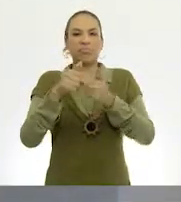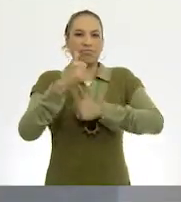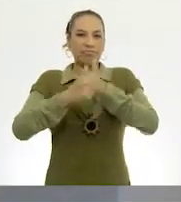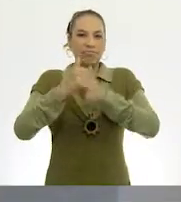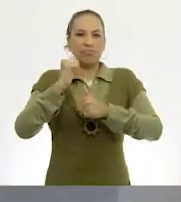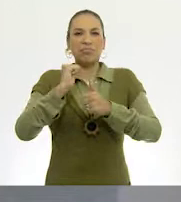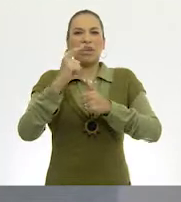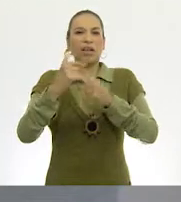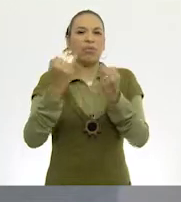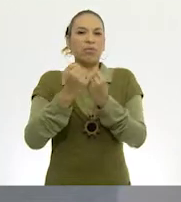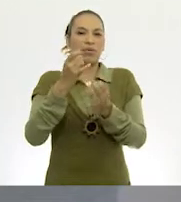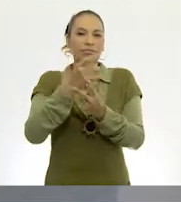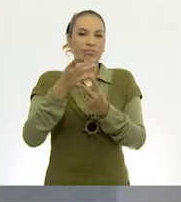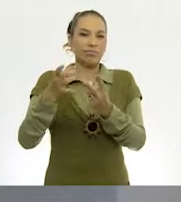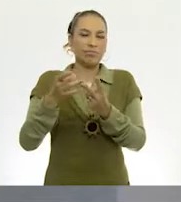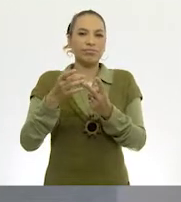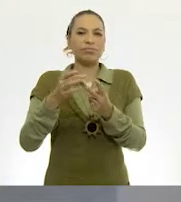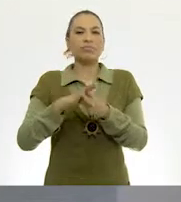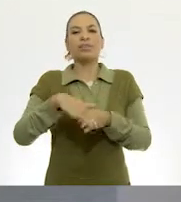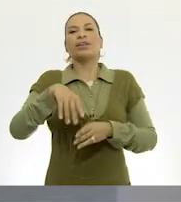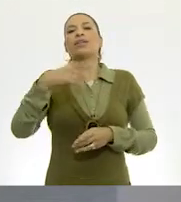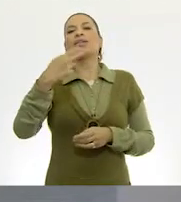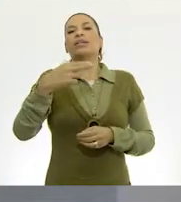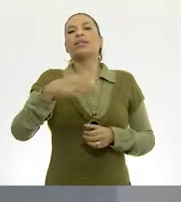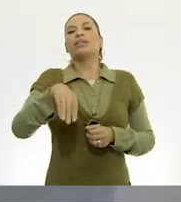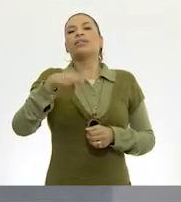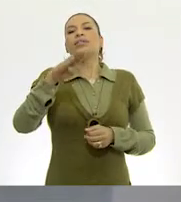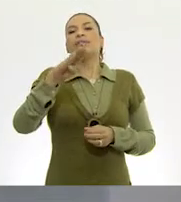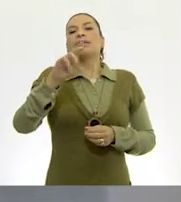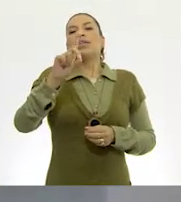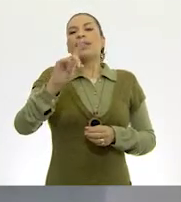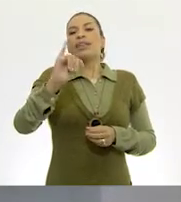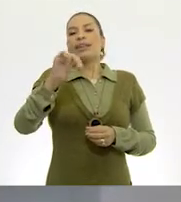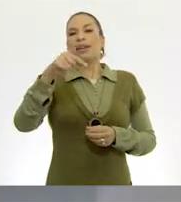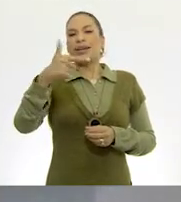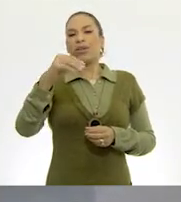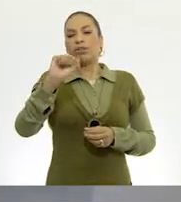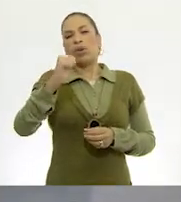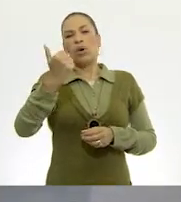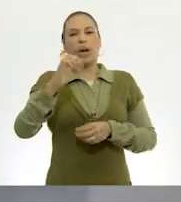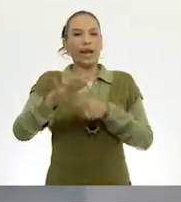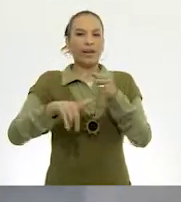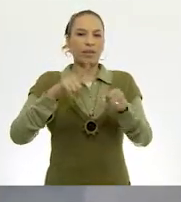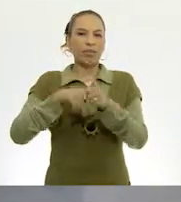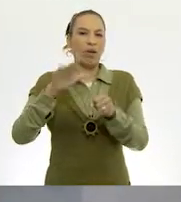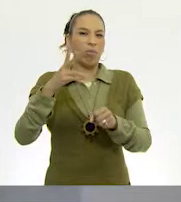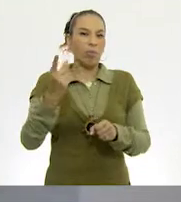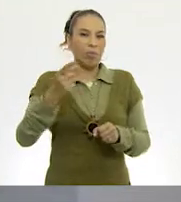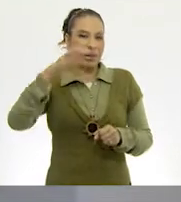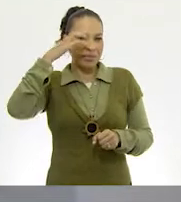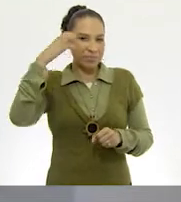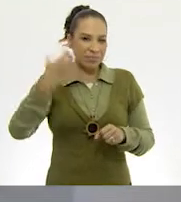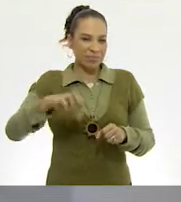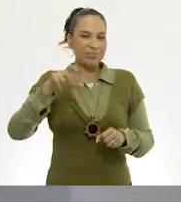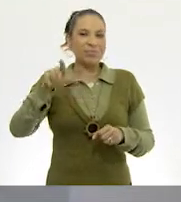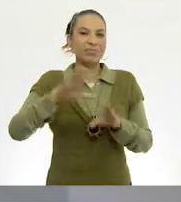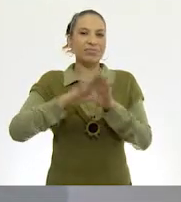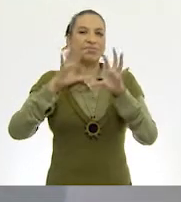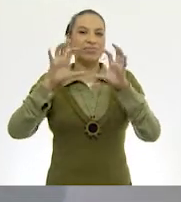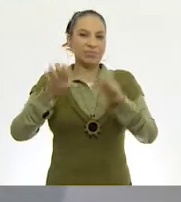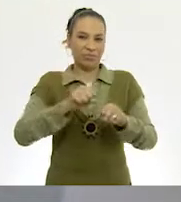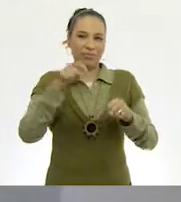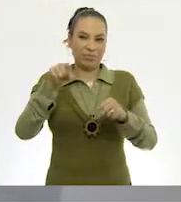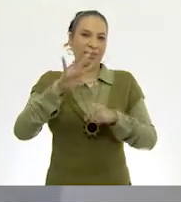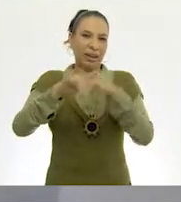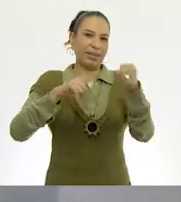que son como, con los dingos, se llamaban así los animales, con los dingos, que son como perros salvajes, y la cacería de los seres